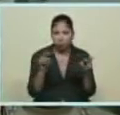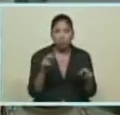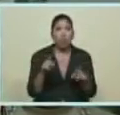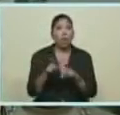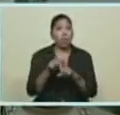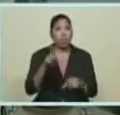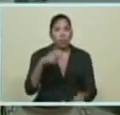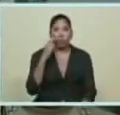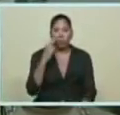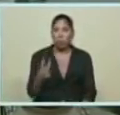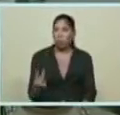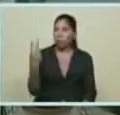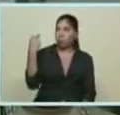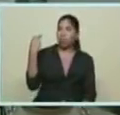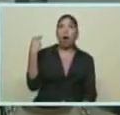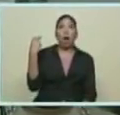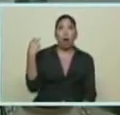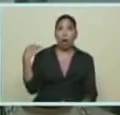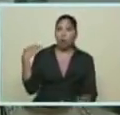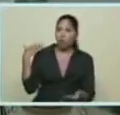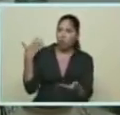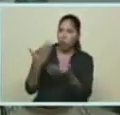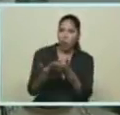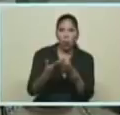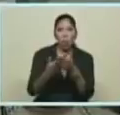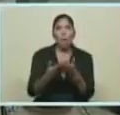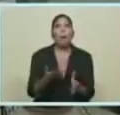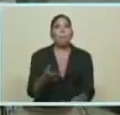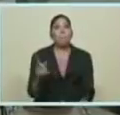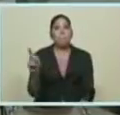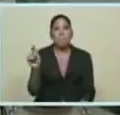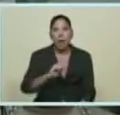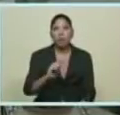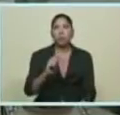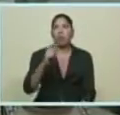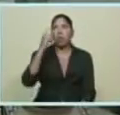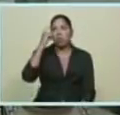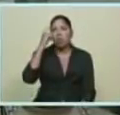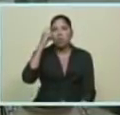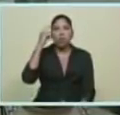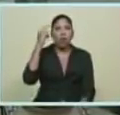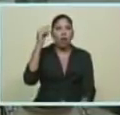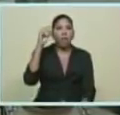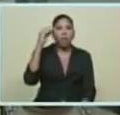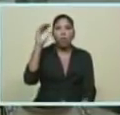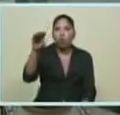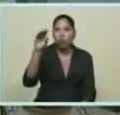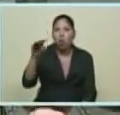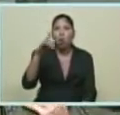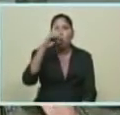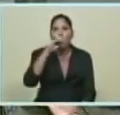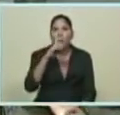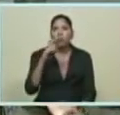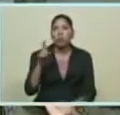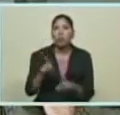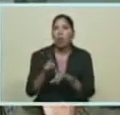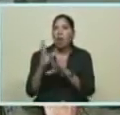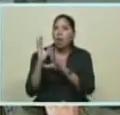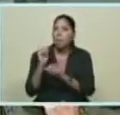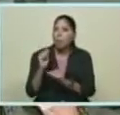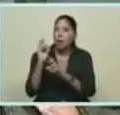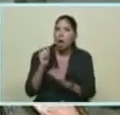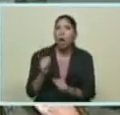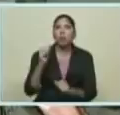se trata de proyectar hacia los días, meses y años futuros, lo que son nuestras esperanzas,